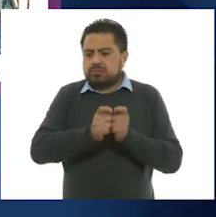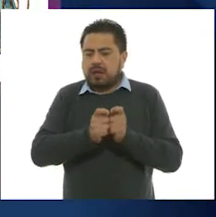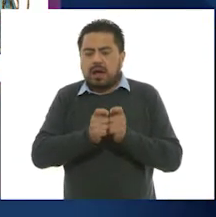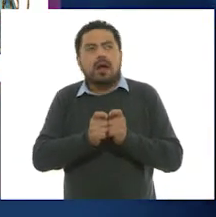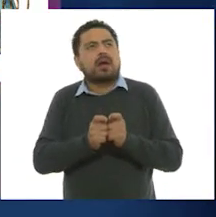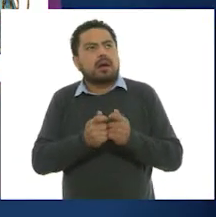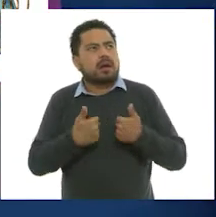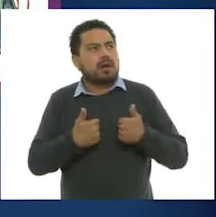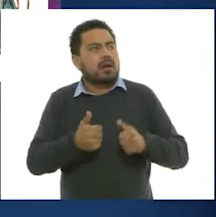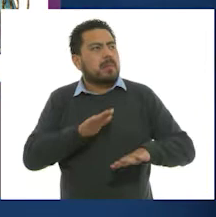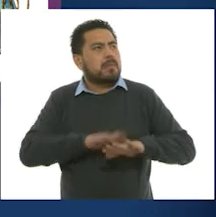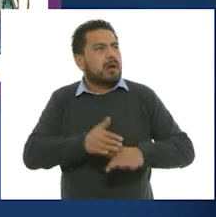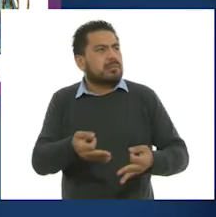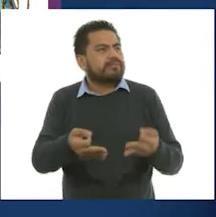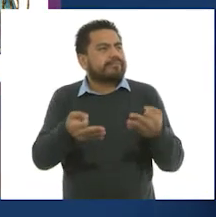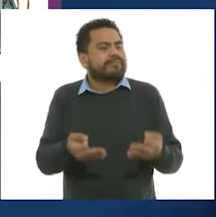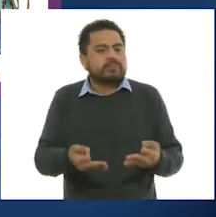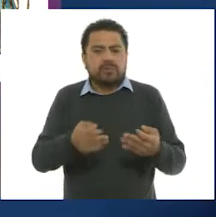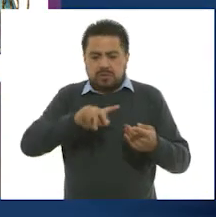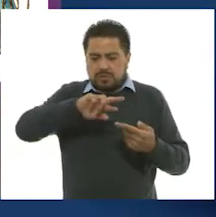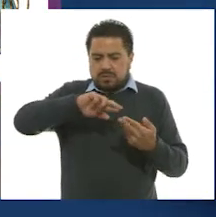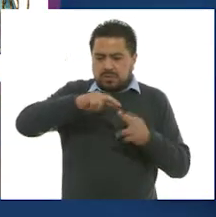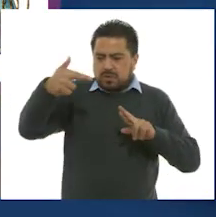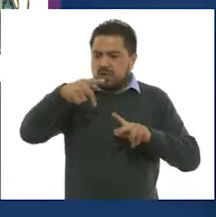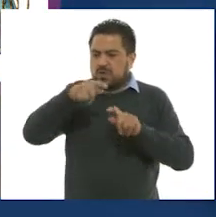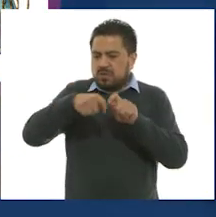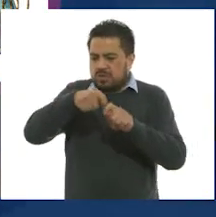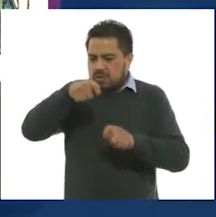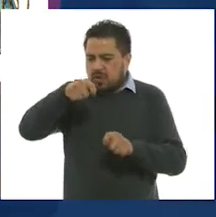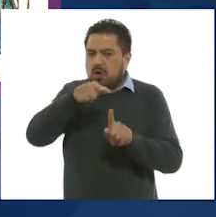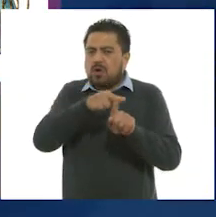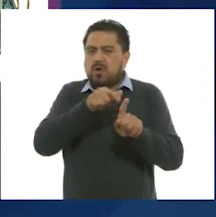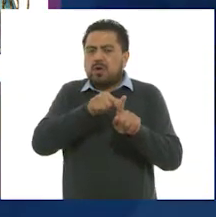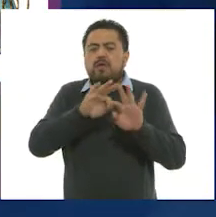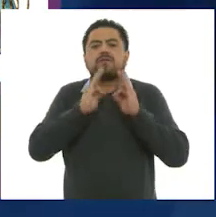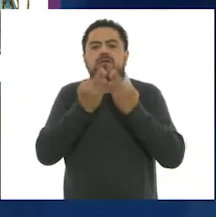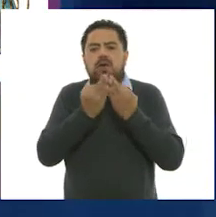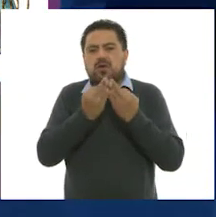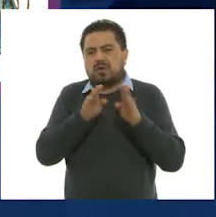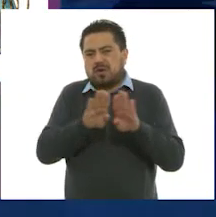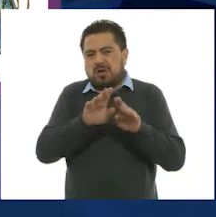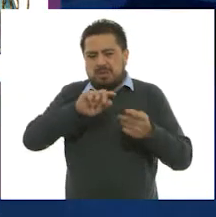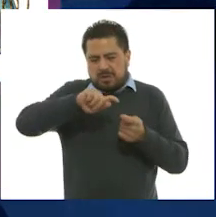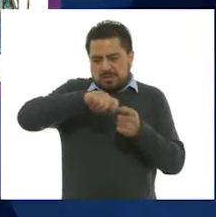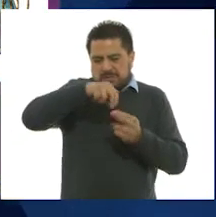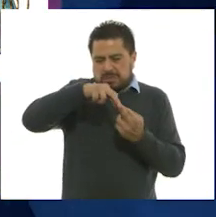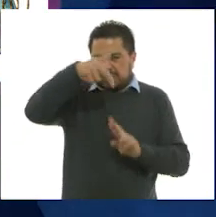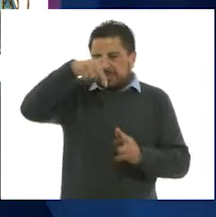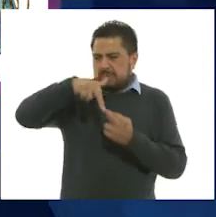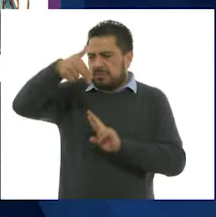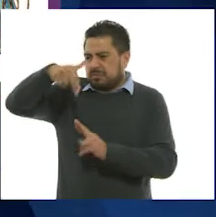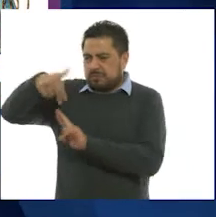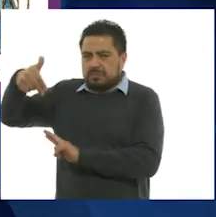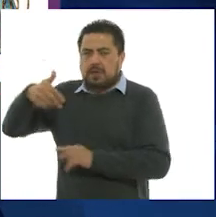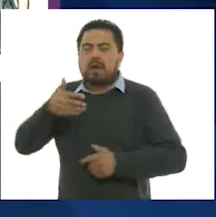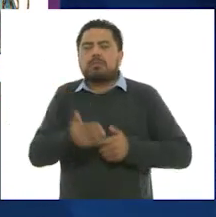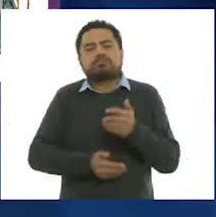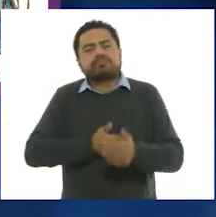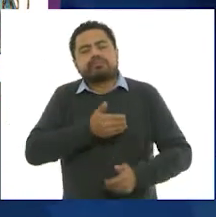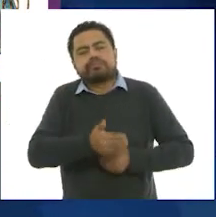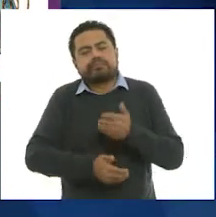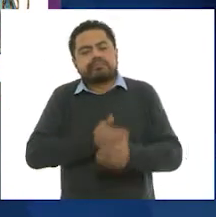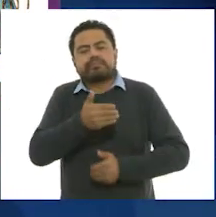de la manera correcta los nudos, los colores y las formas de los quipus. Con el paso del tiempo,